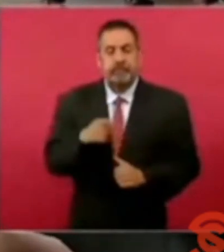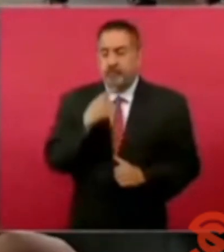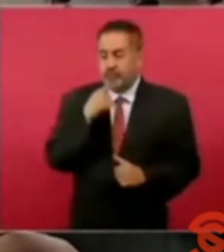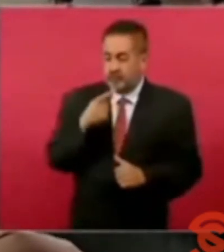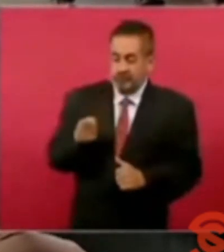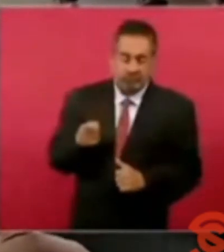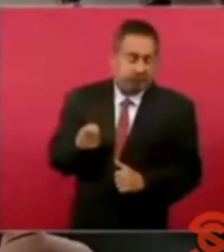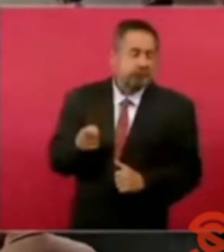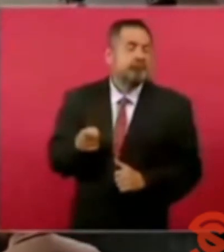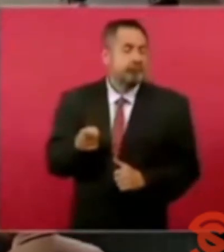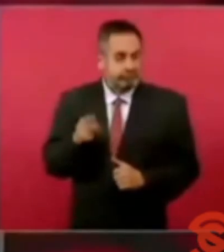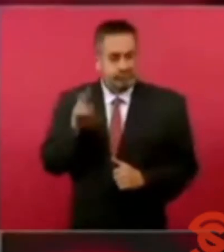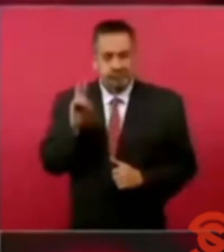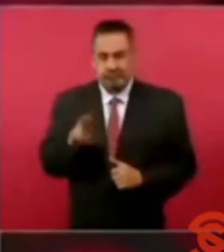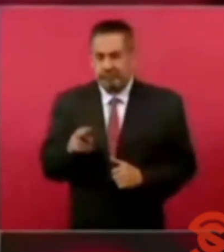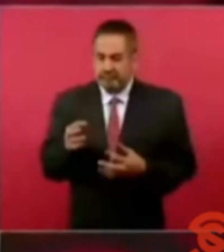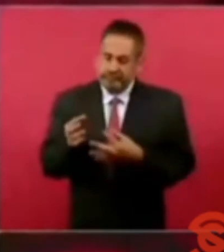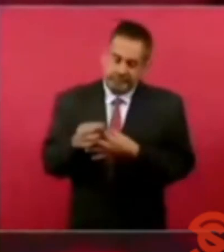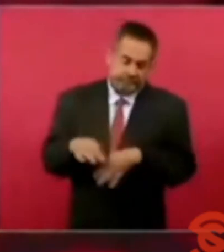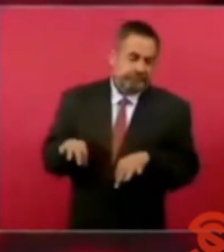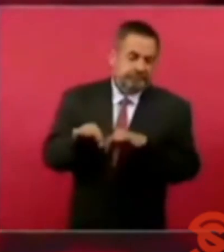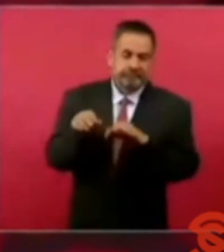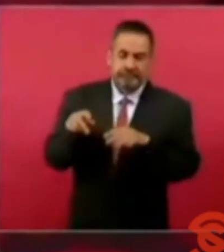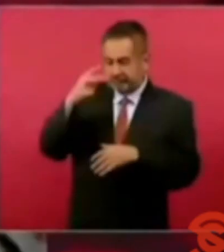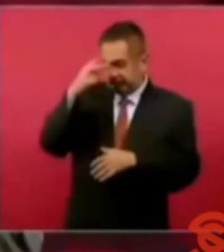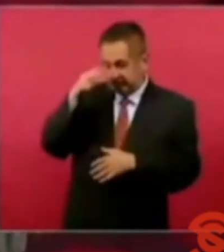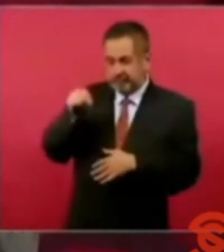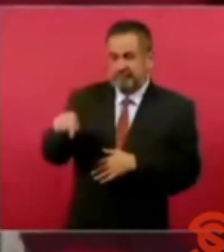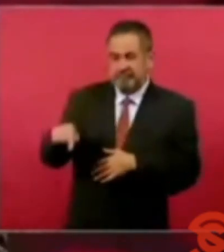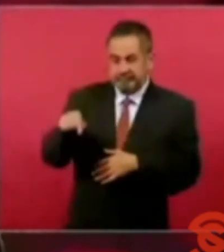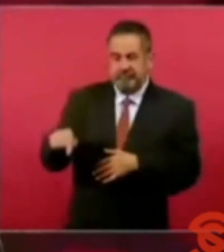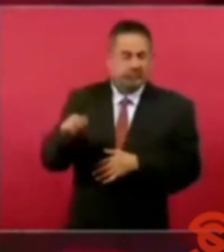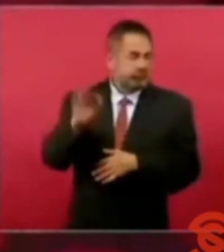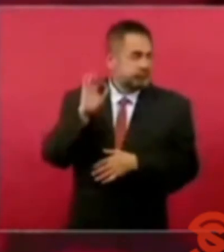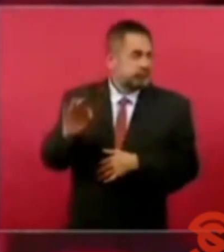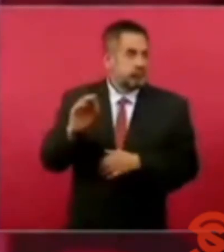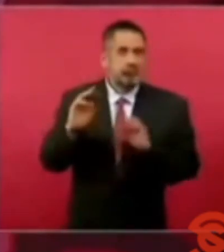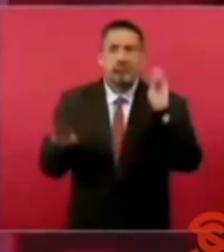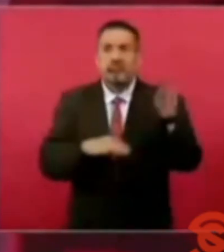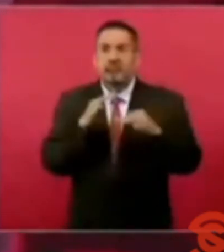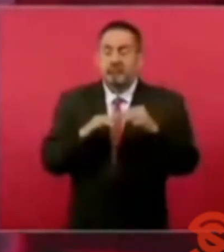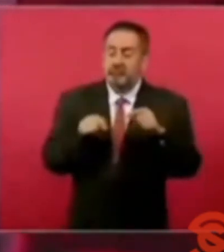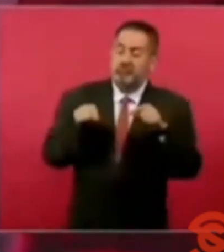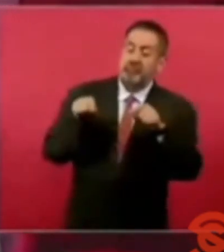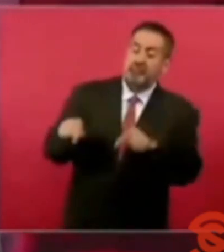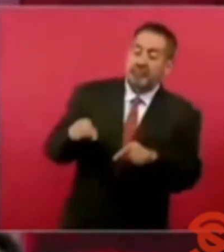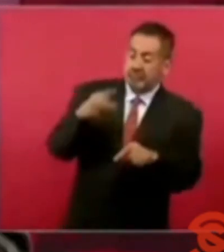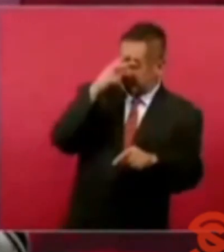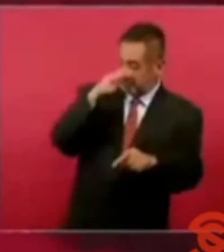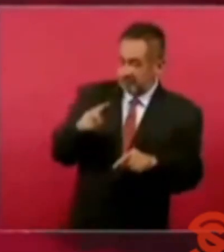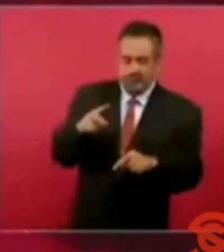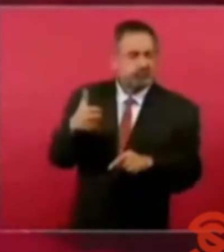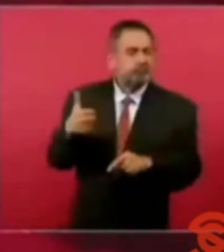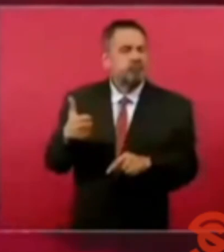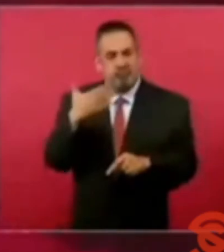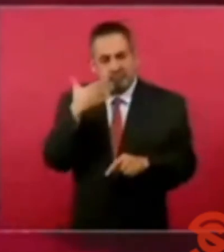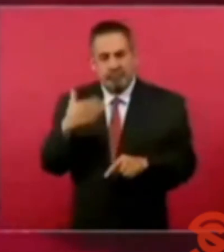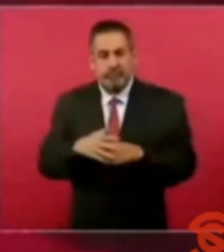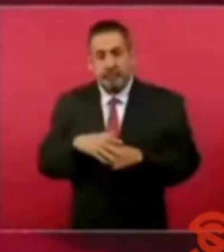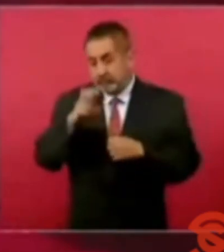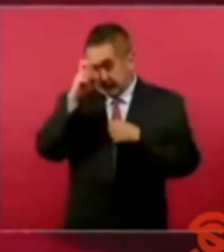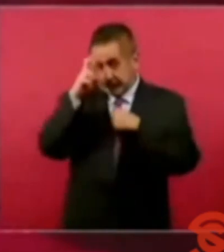reconociendo la importancia de México en el concierto de las naciones. El interés de